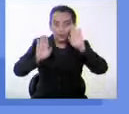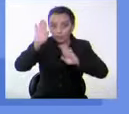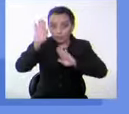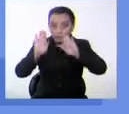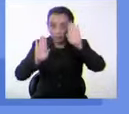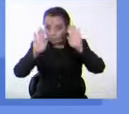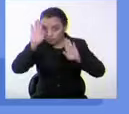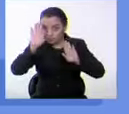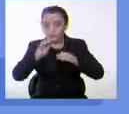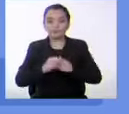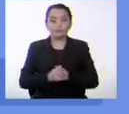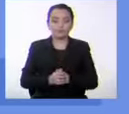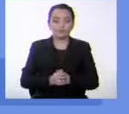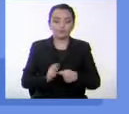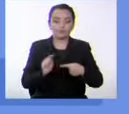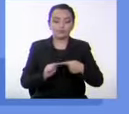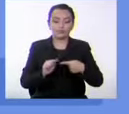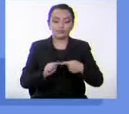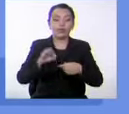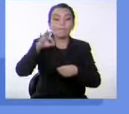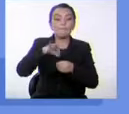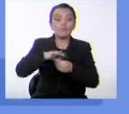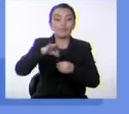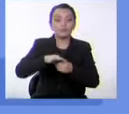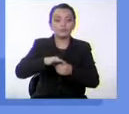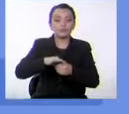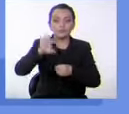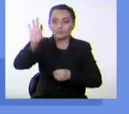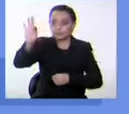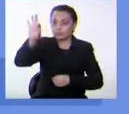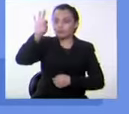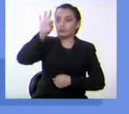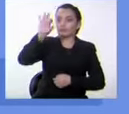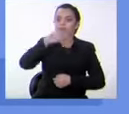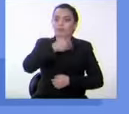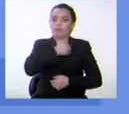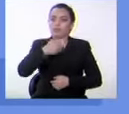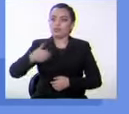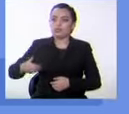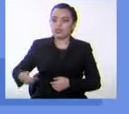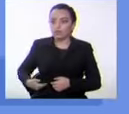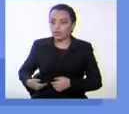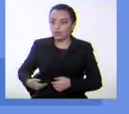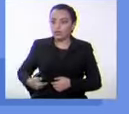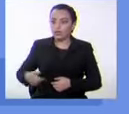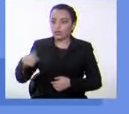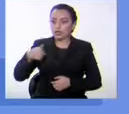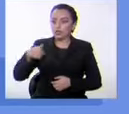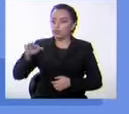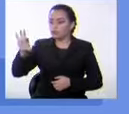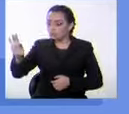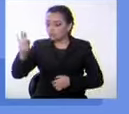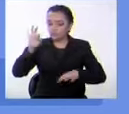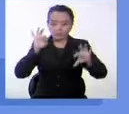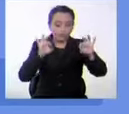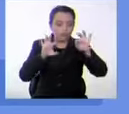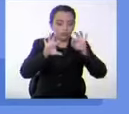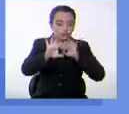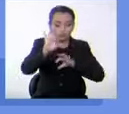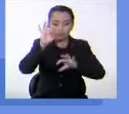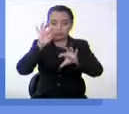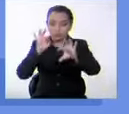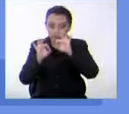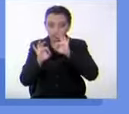y elige al presidente y a su ministro. La Asamblea Legislativa es